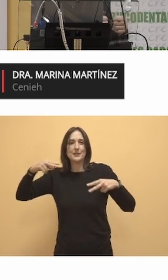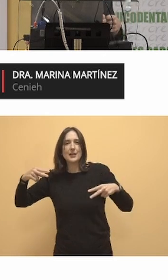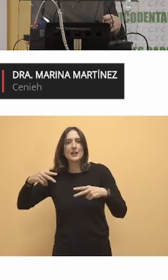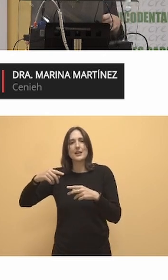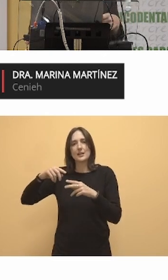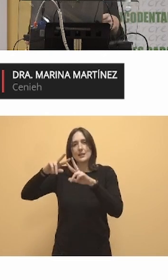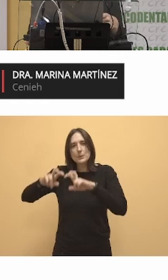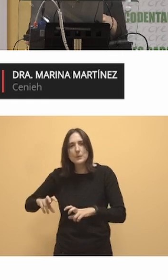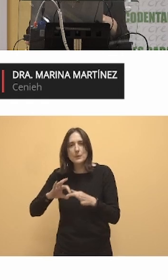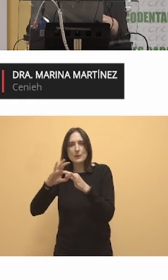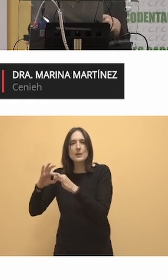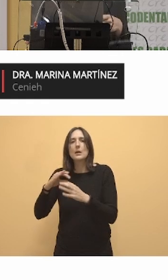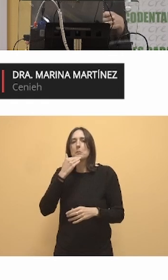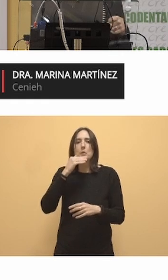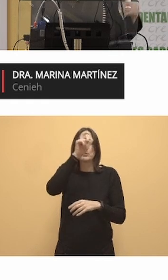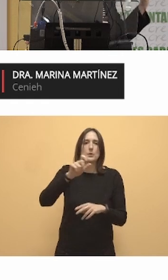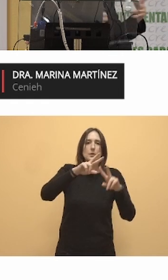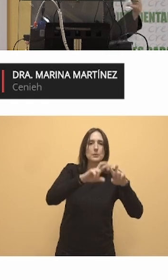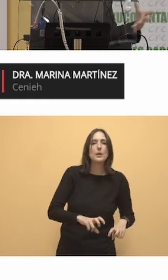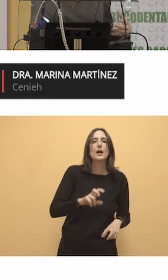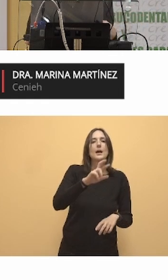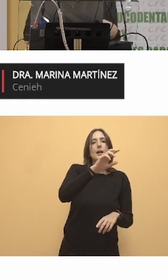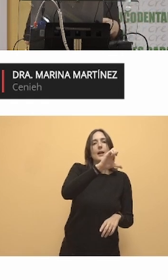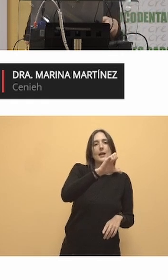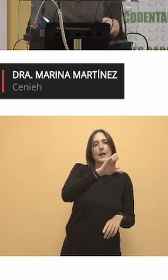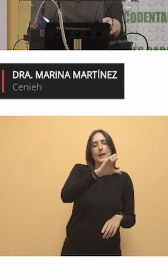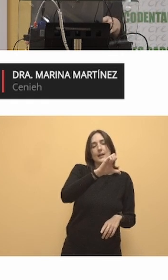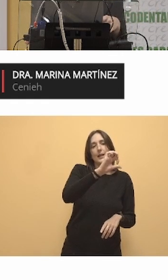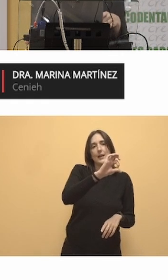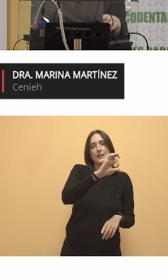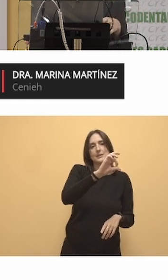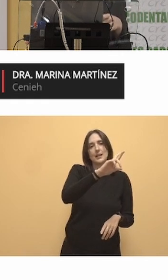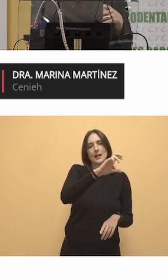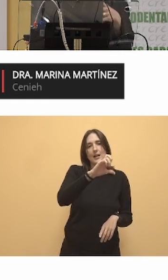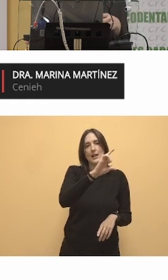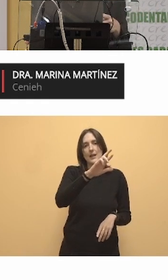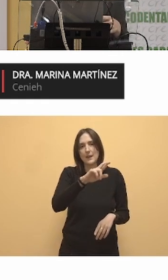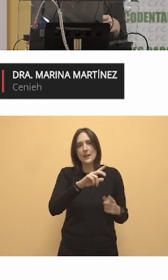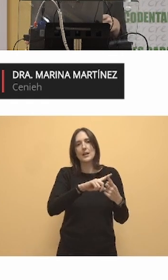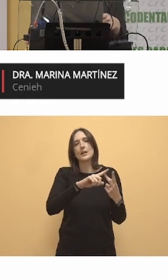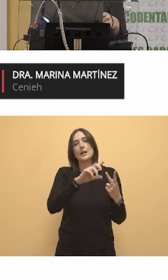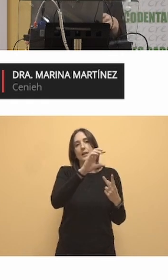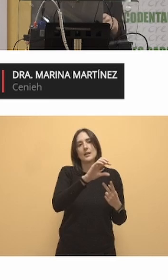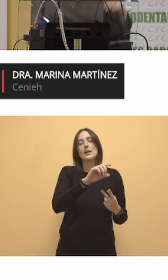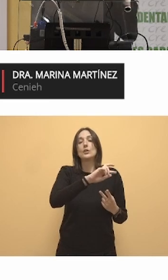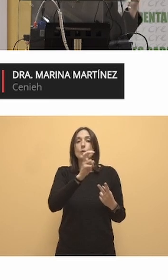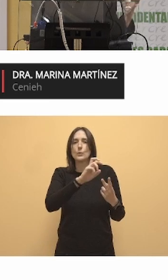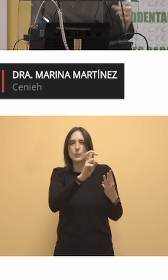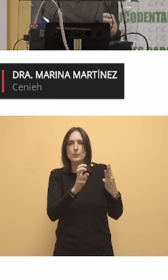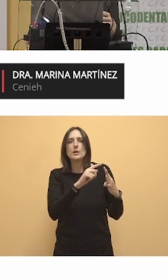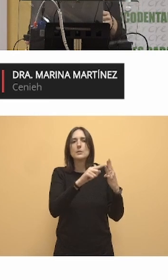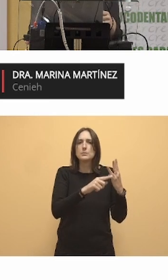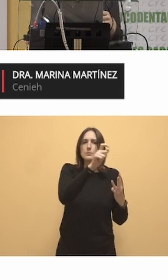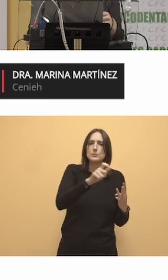Investigadores como Schreger, Retzius y Owen pues hicieron los primeros estudios en histología dental y en